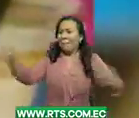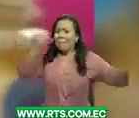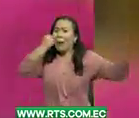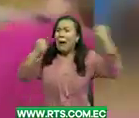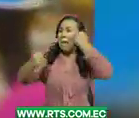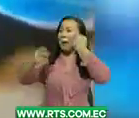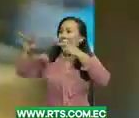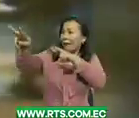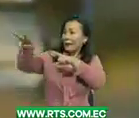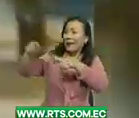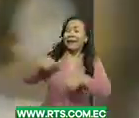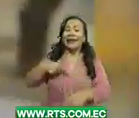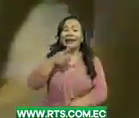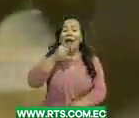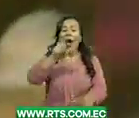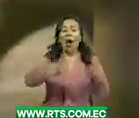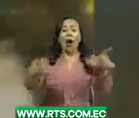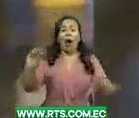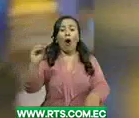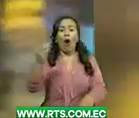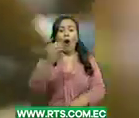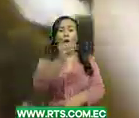¡Dale, dale!